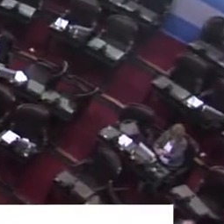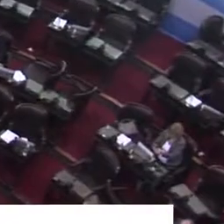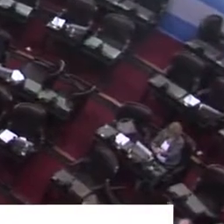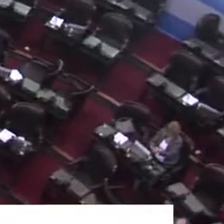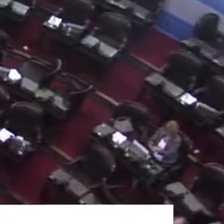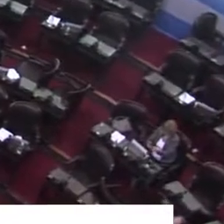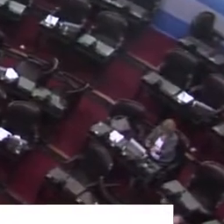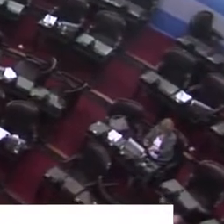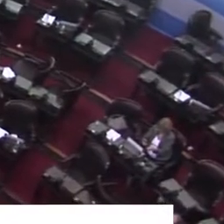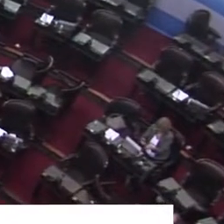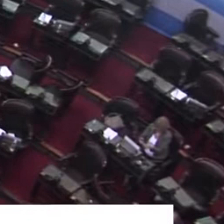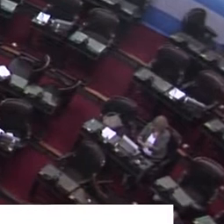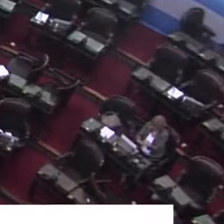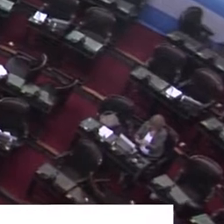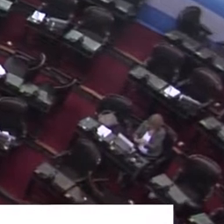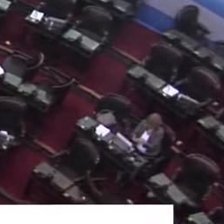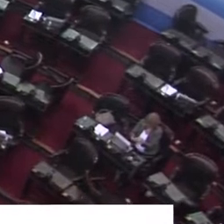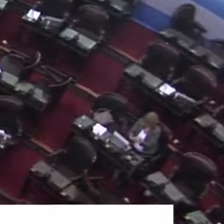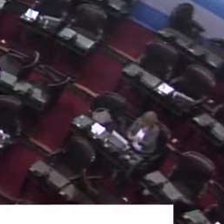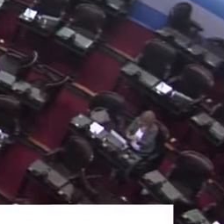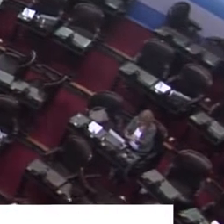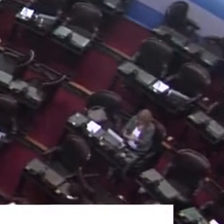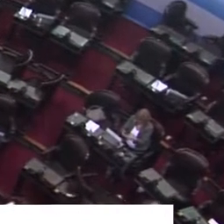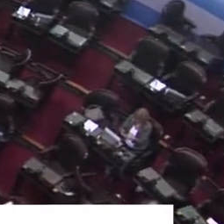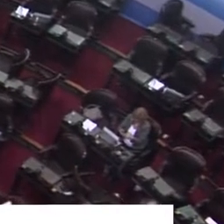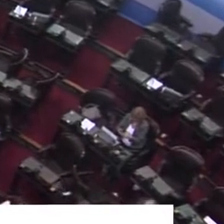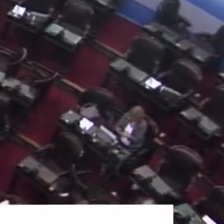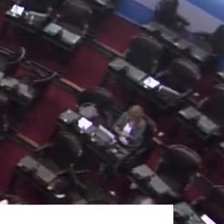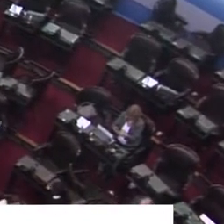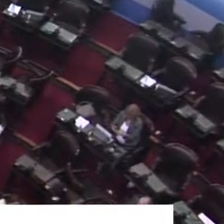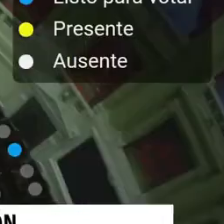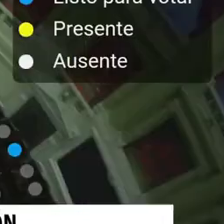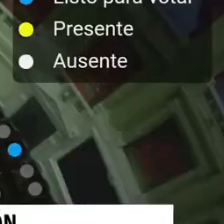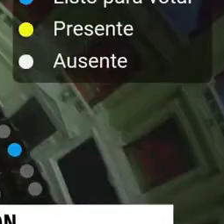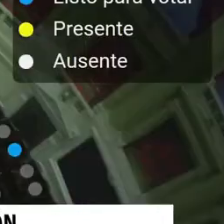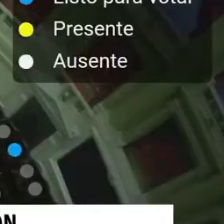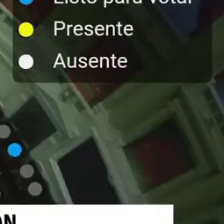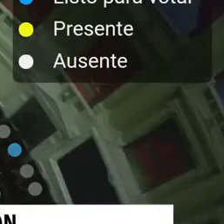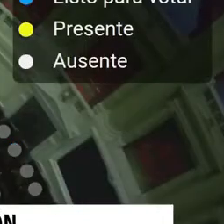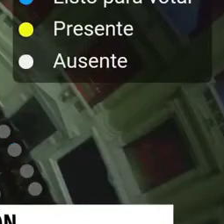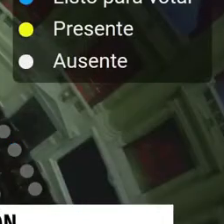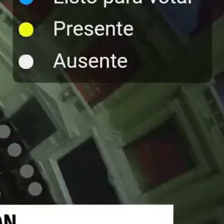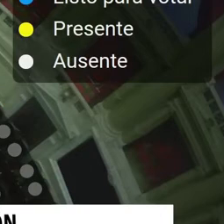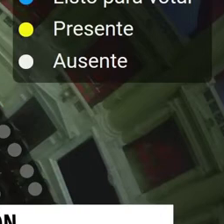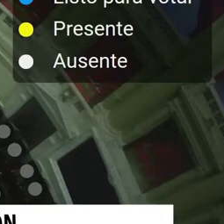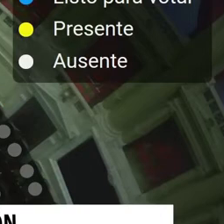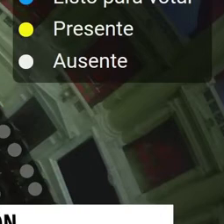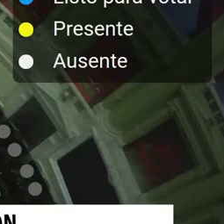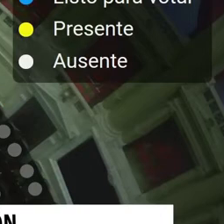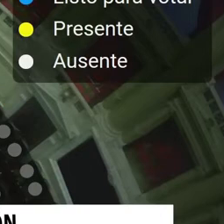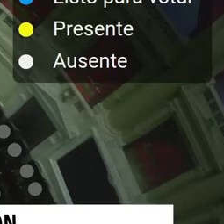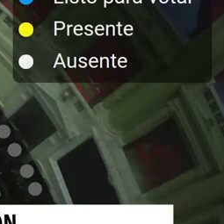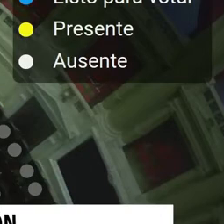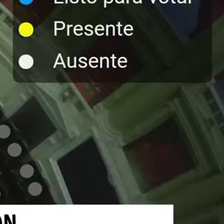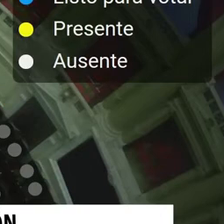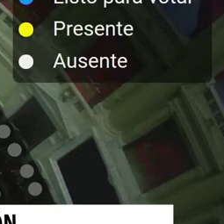cámara en el marco de la pandemia la sesión mixta se desarrolló durante 10 horas en las cuales los legisladores de los distintos